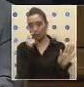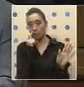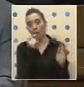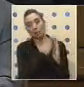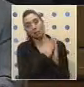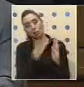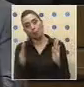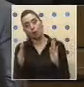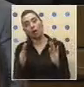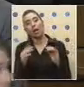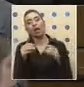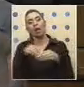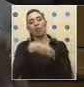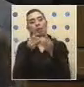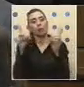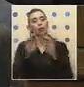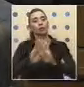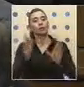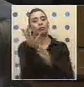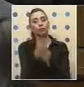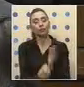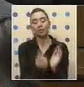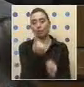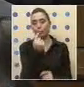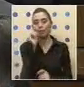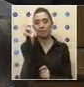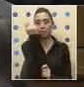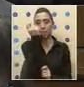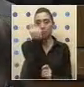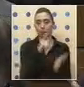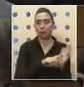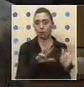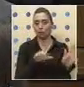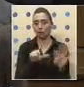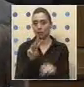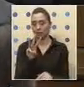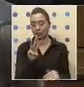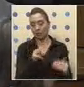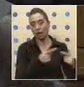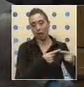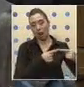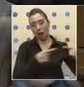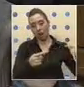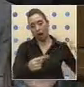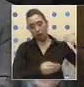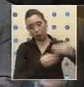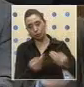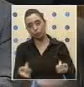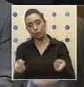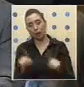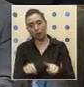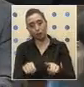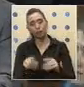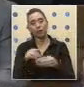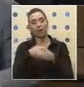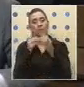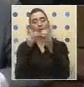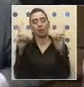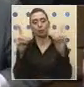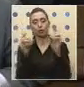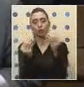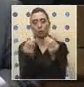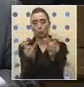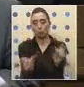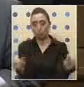democracia que se produjo el 11 de septiembre del 73, en el proceso largo de reconstrucción de la democracia, muchos